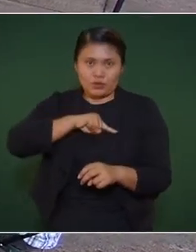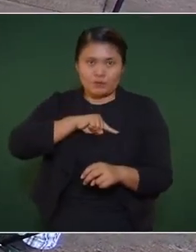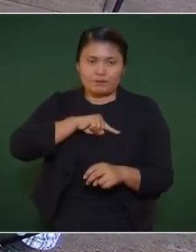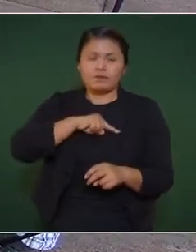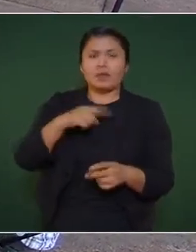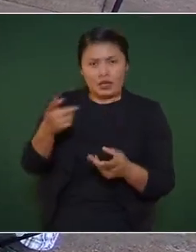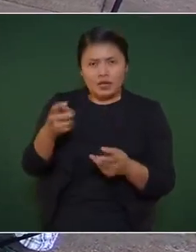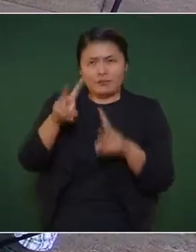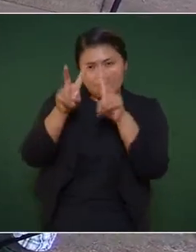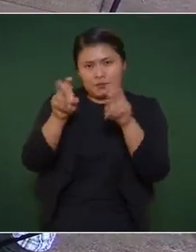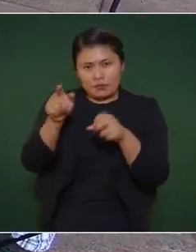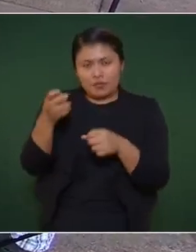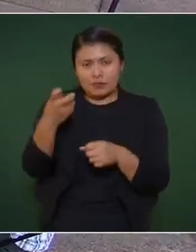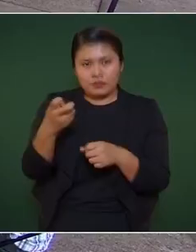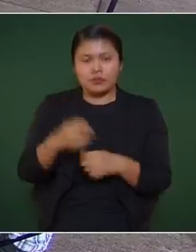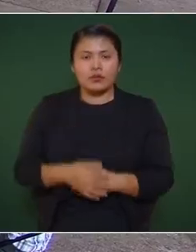yo